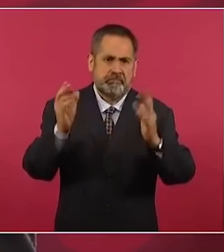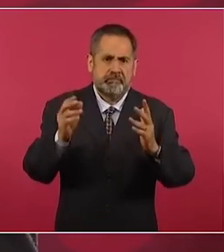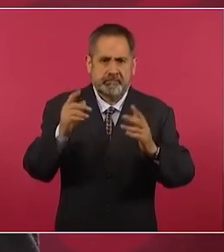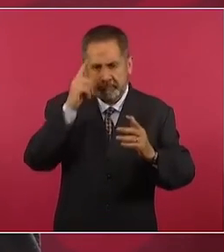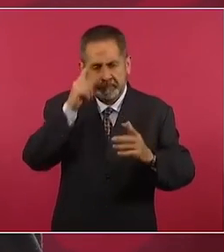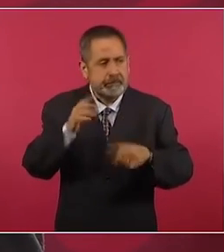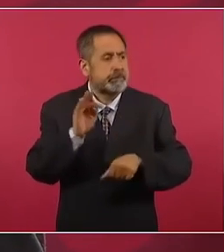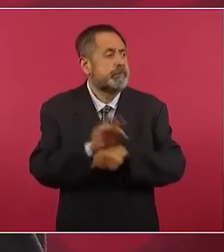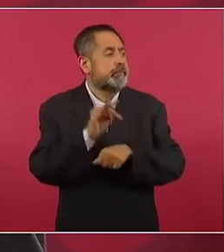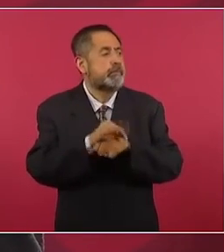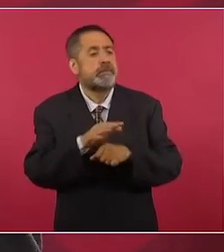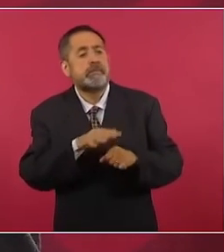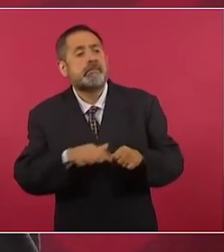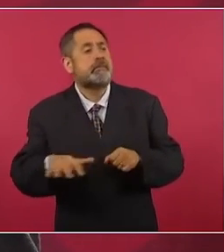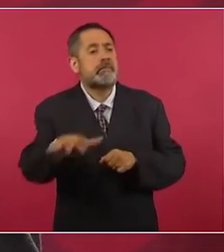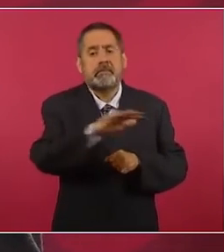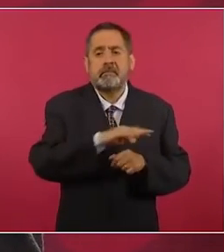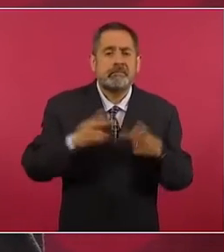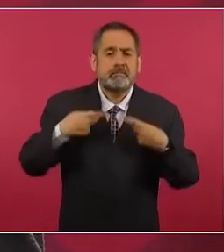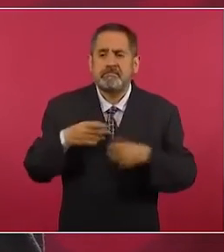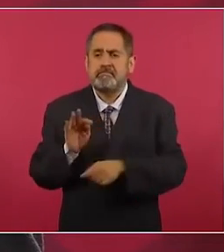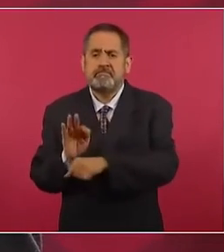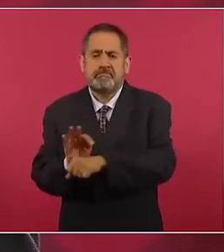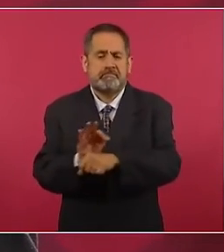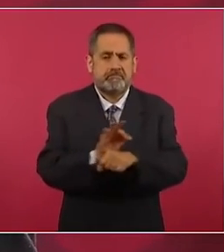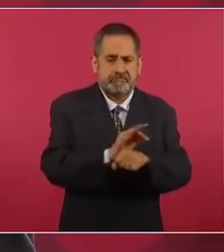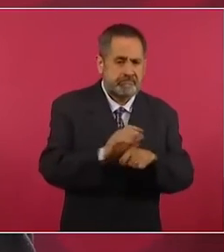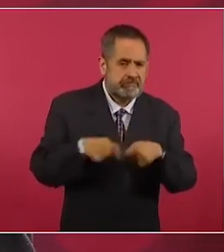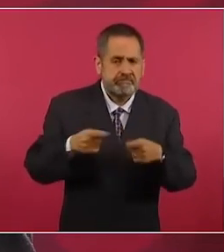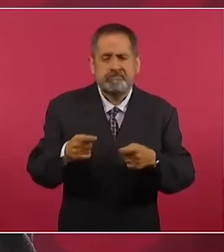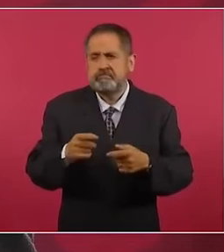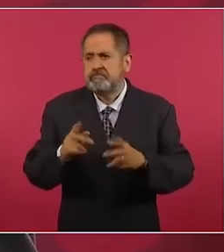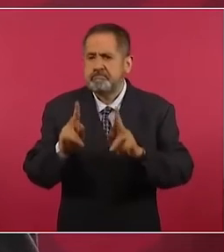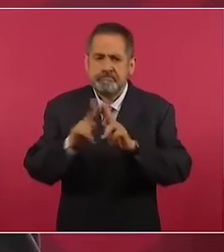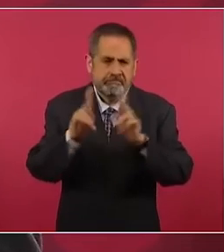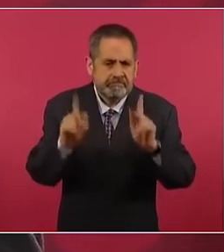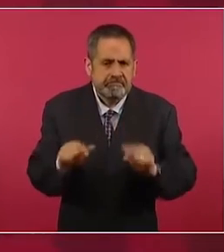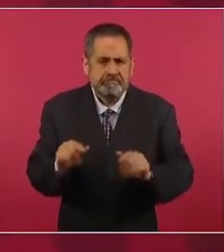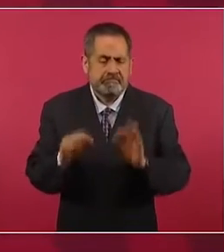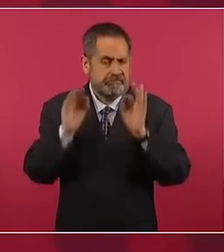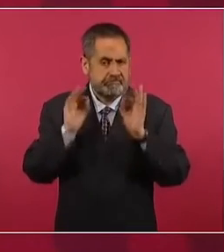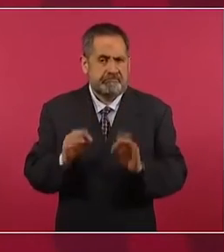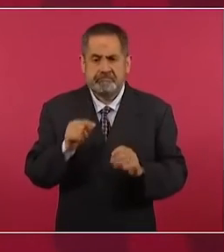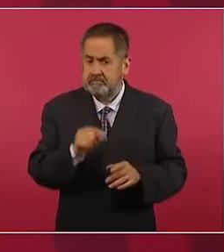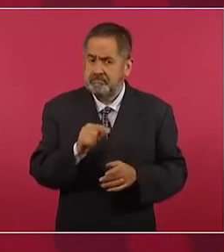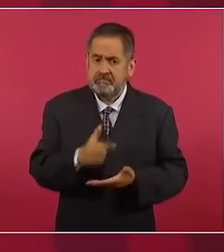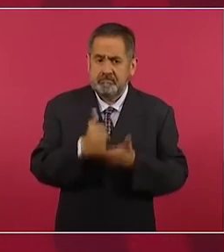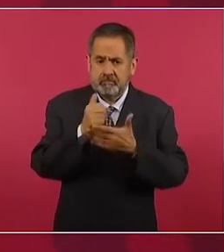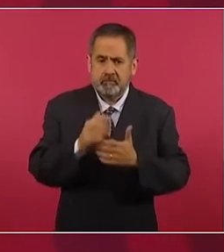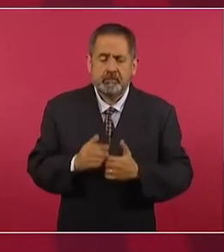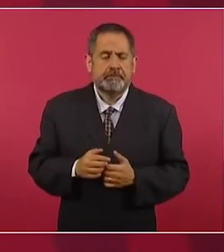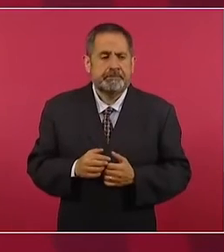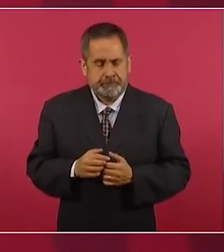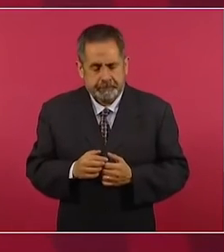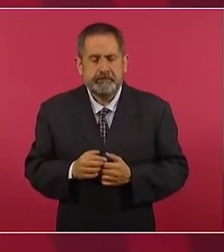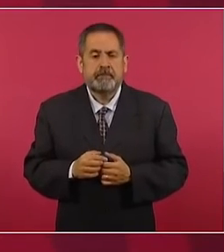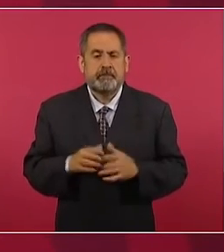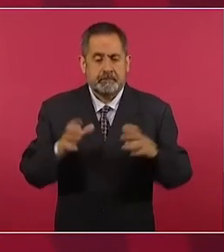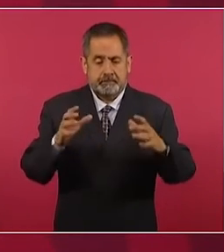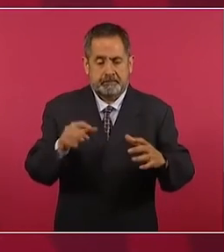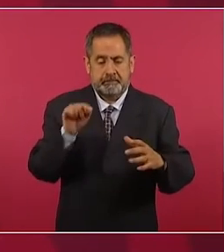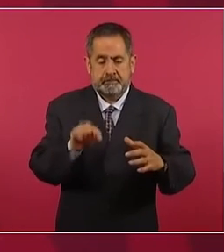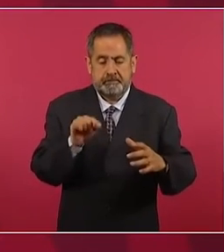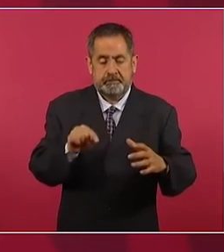para la protección de los ciudadanos, para garantizar la paz en el país. No queremos